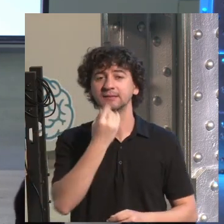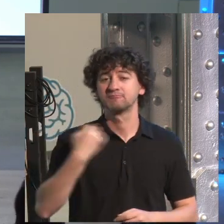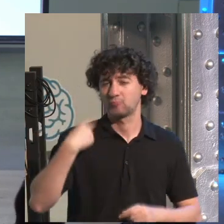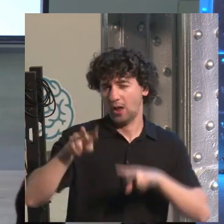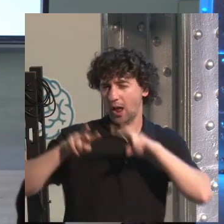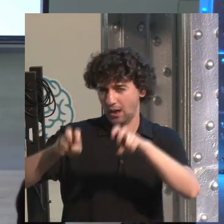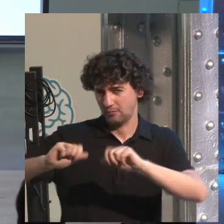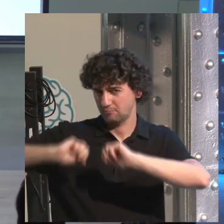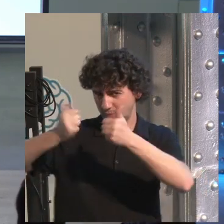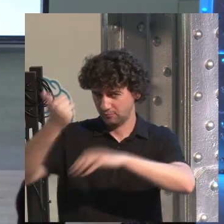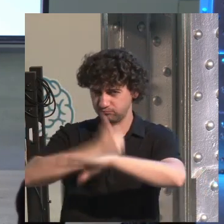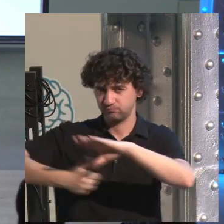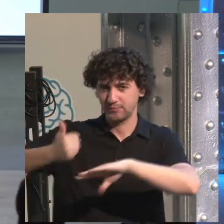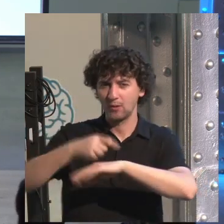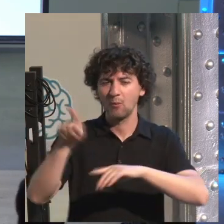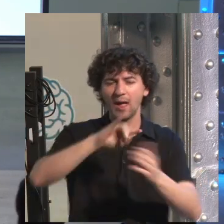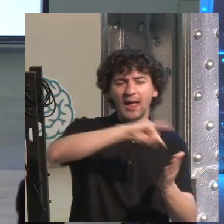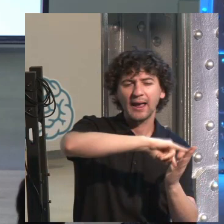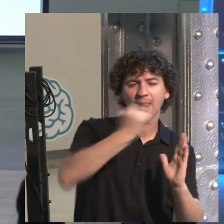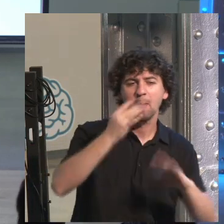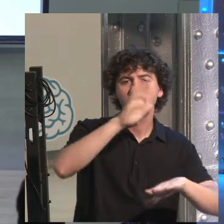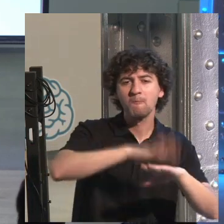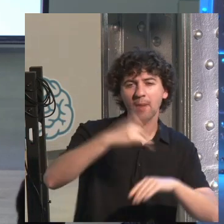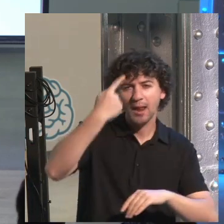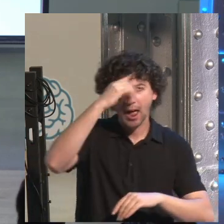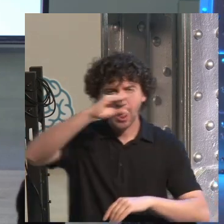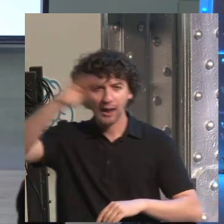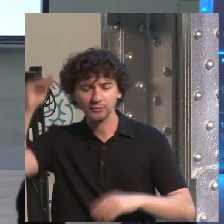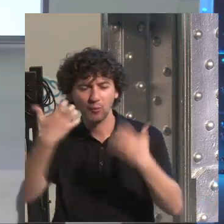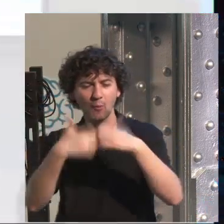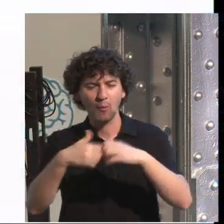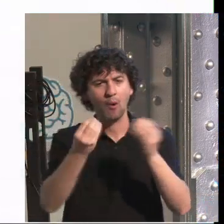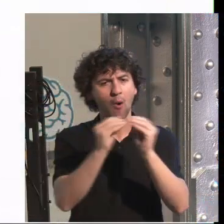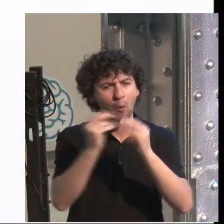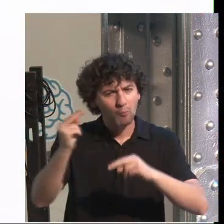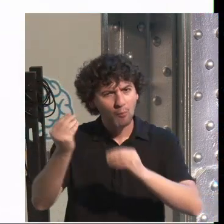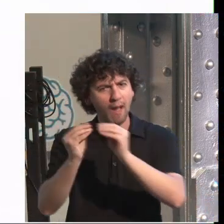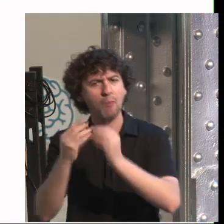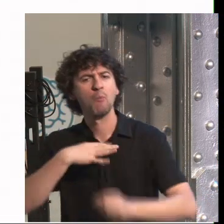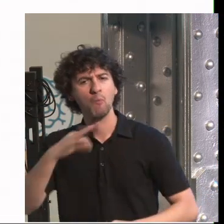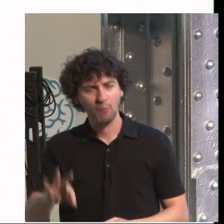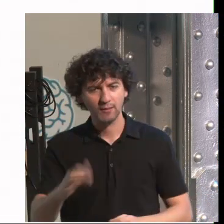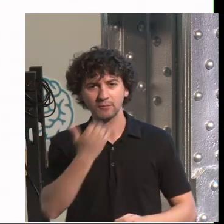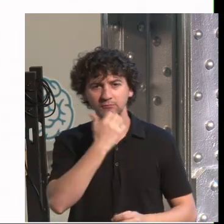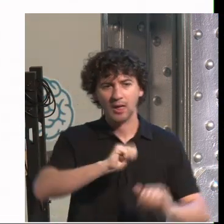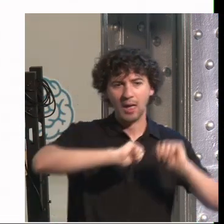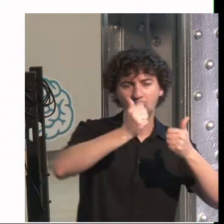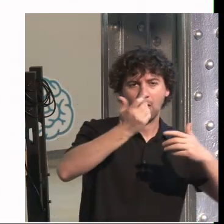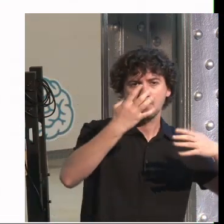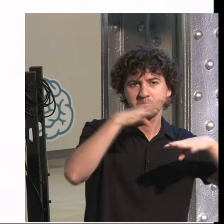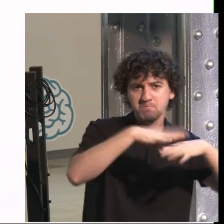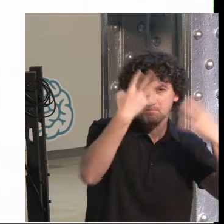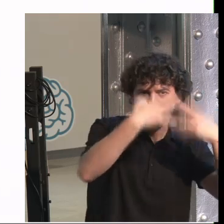ingeniería para construir sistemas inteligentes. Tiene sus fundamentos en una gran variedad de disciplinas: la matemática,